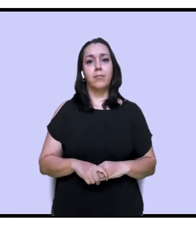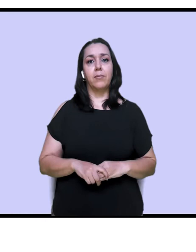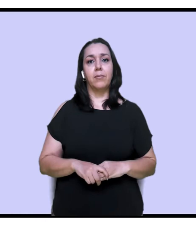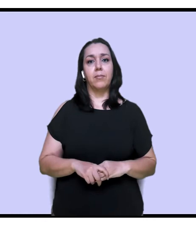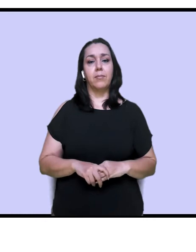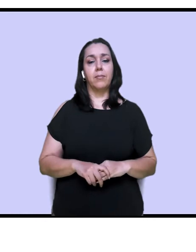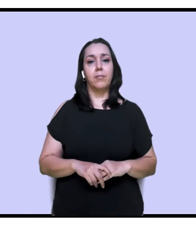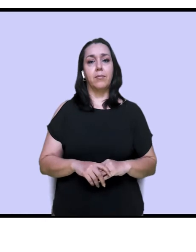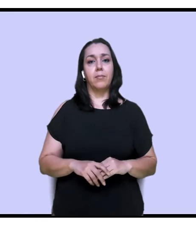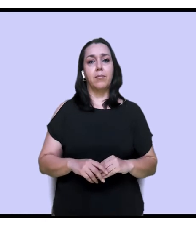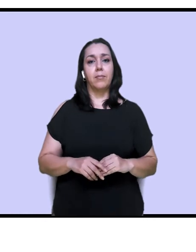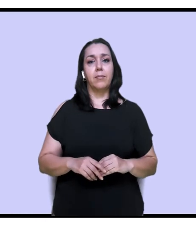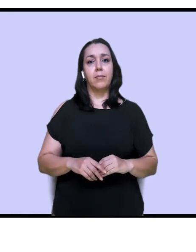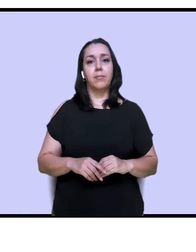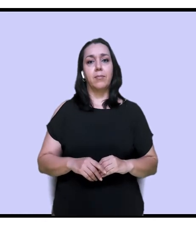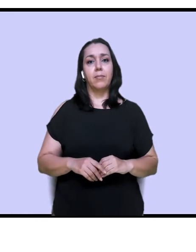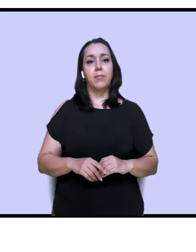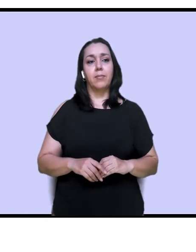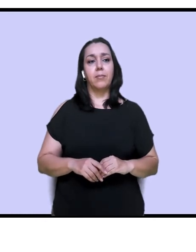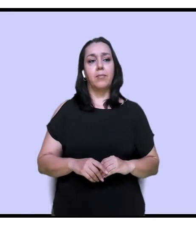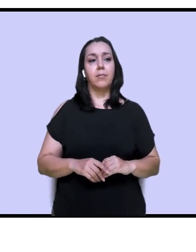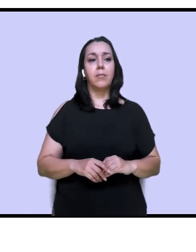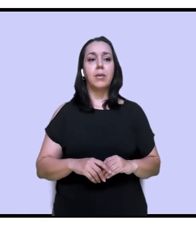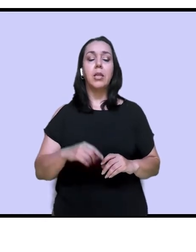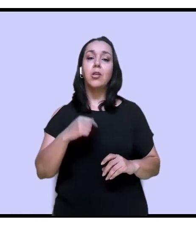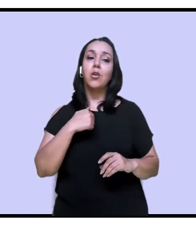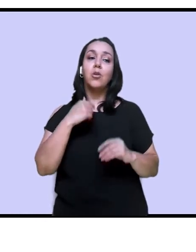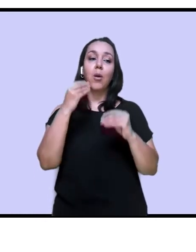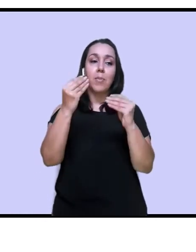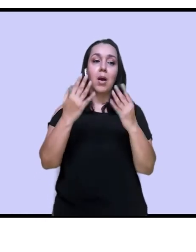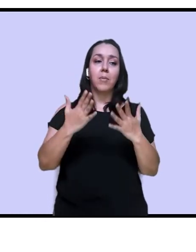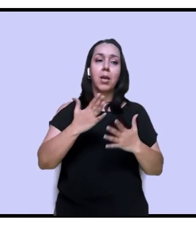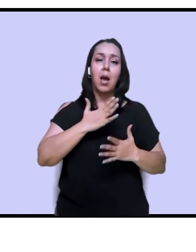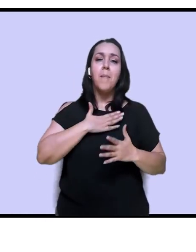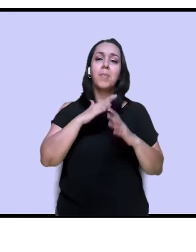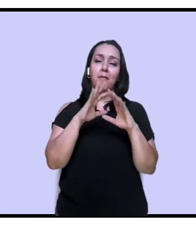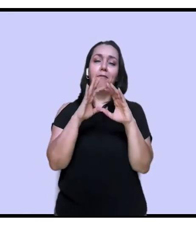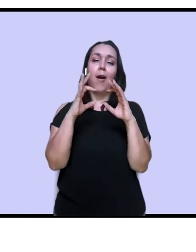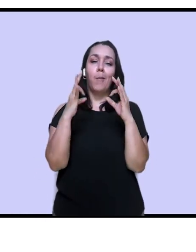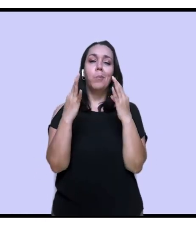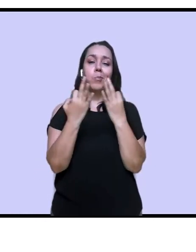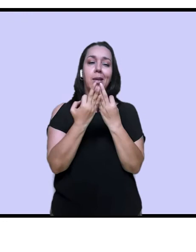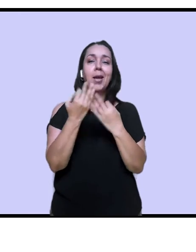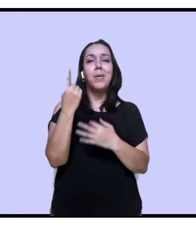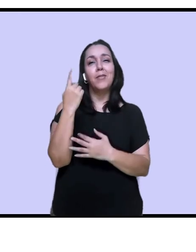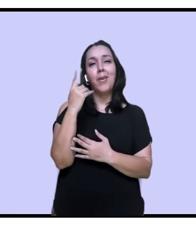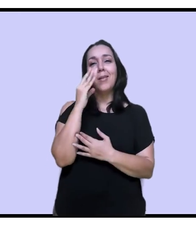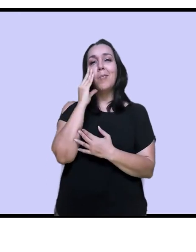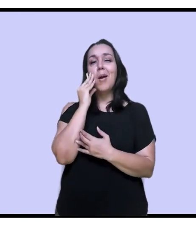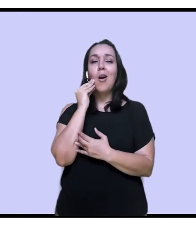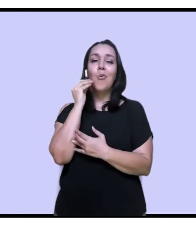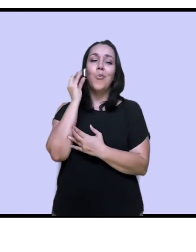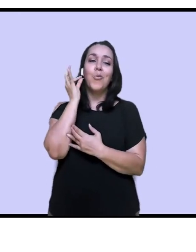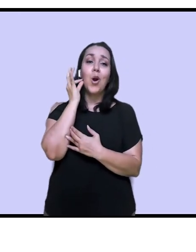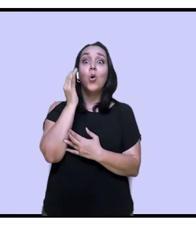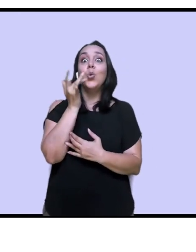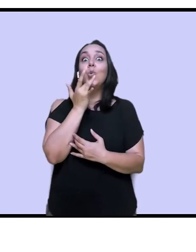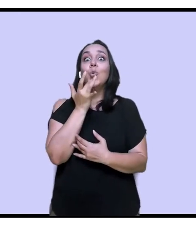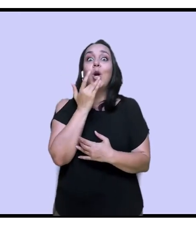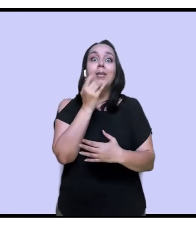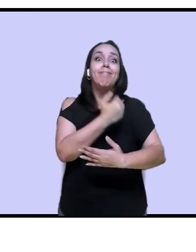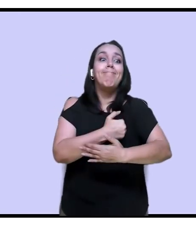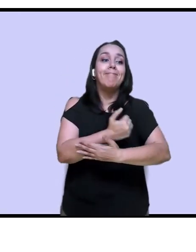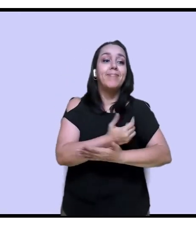Lo que más extraño, yo creo que es mi familia. Me hace falta mi abuela y como cocinaba muy rico. Lo que más extrañaría